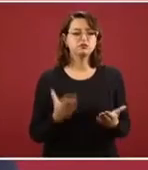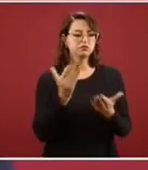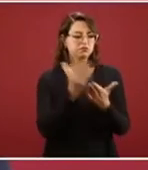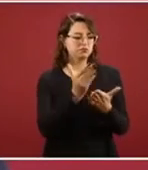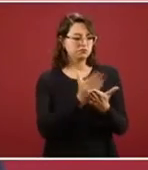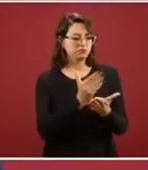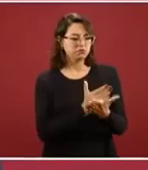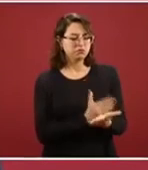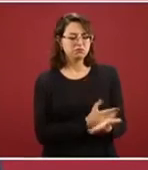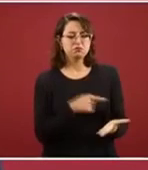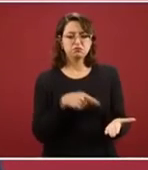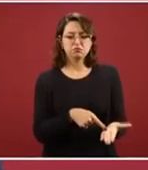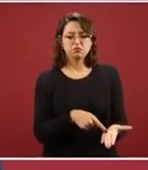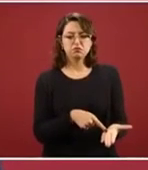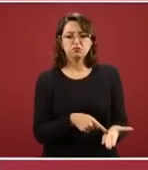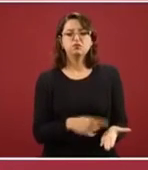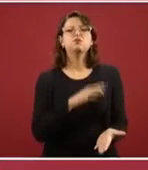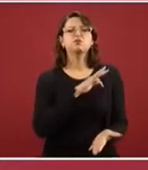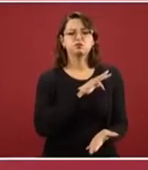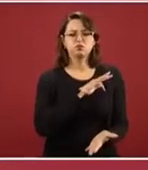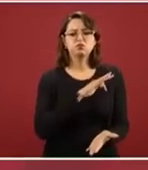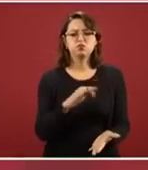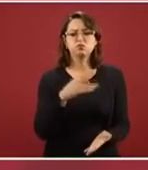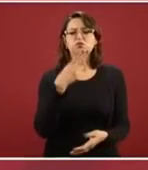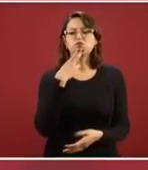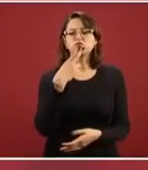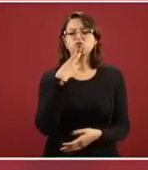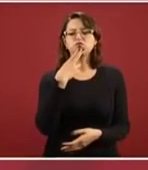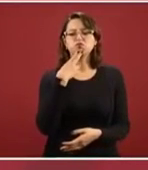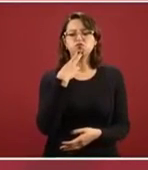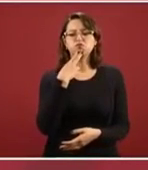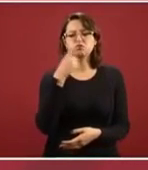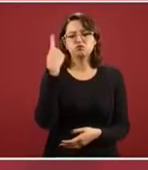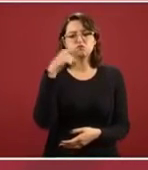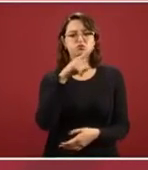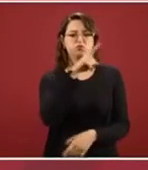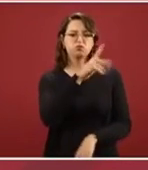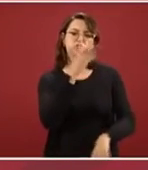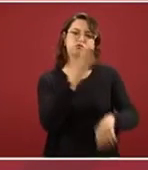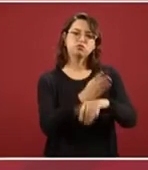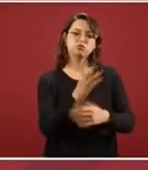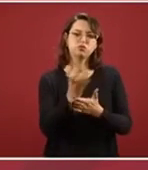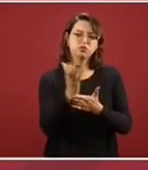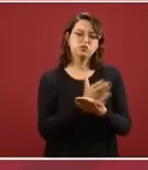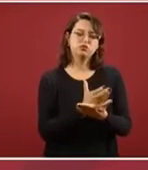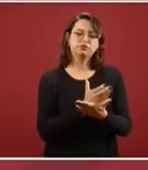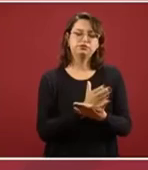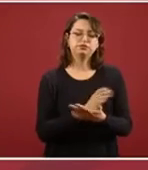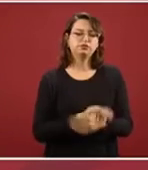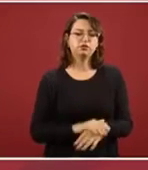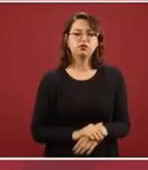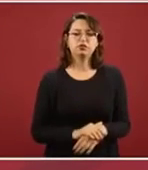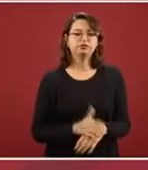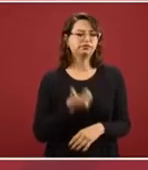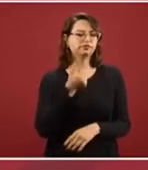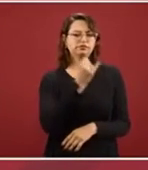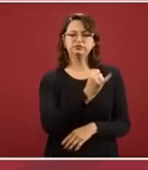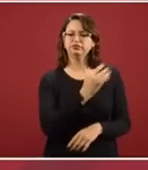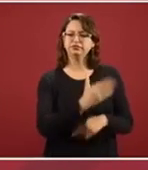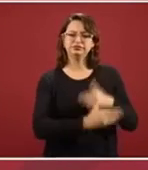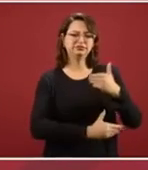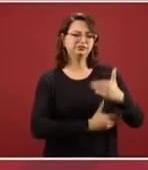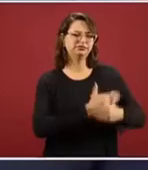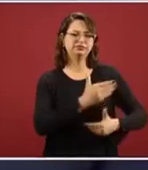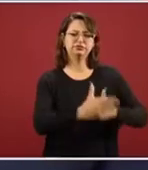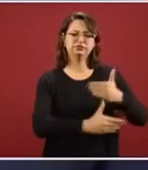elementos para que se les reduzcan las penas. Ese procedimiento